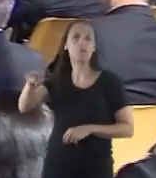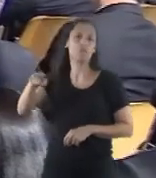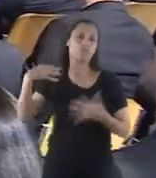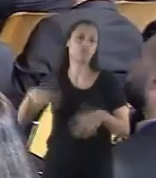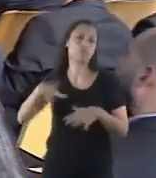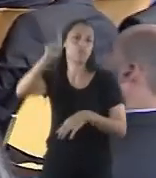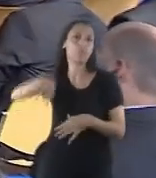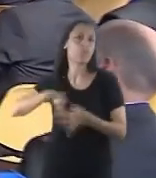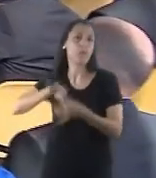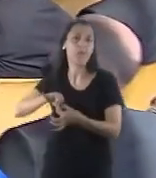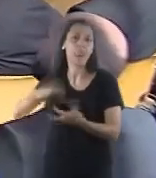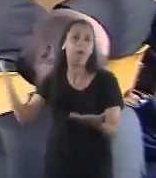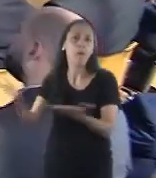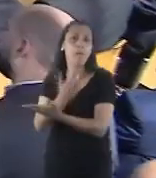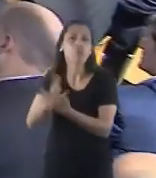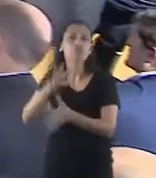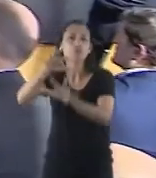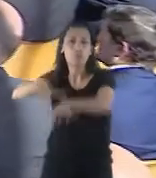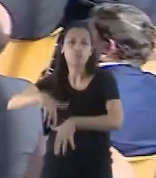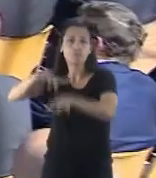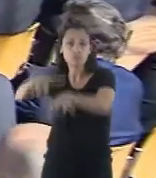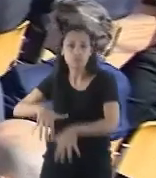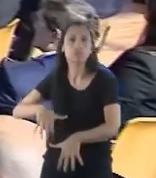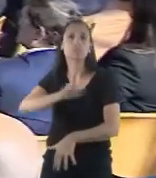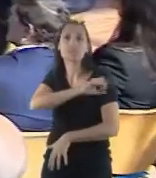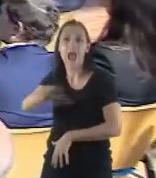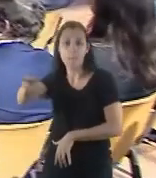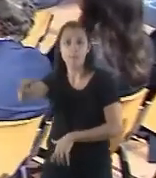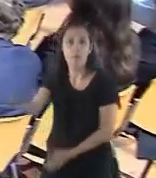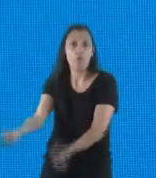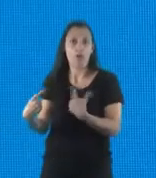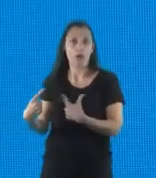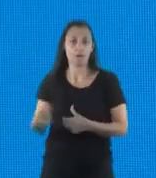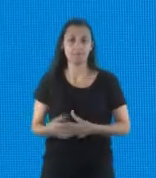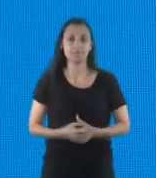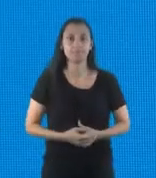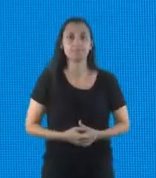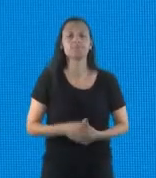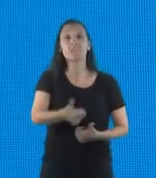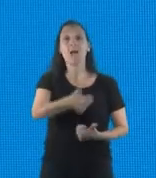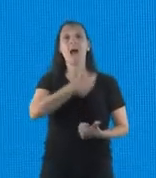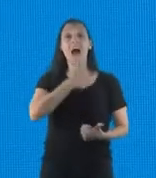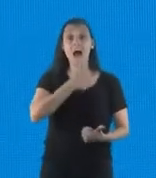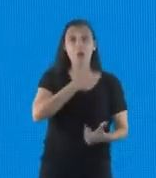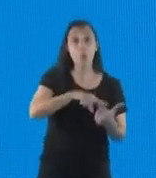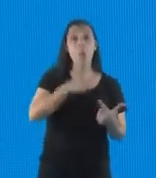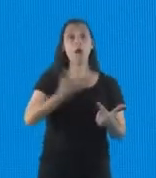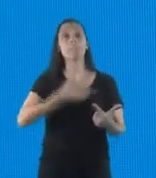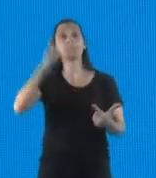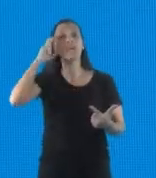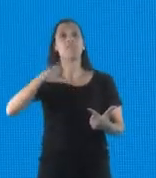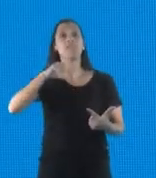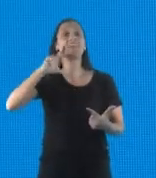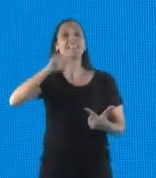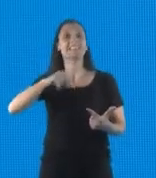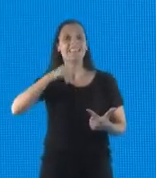producción agroindustrial, nuestra producción agropecuaria. Agua,